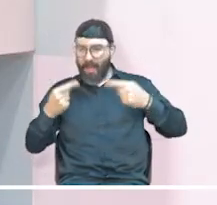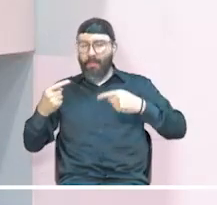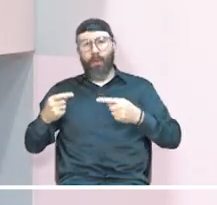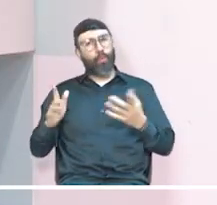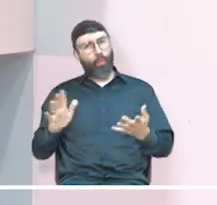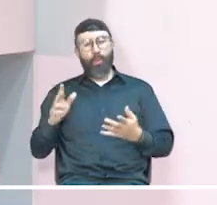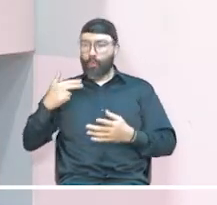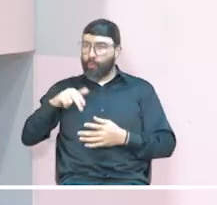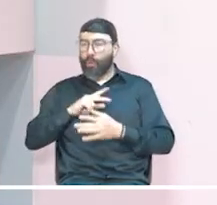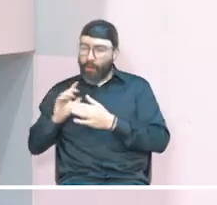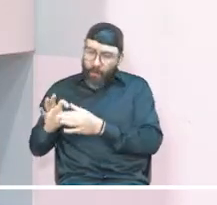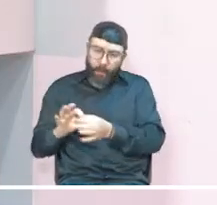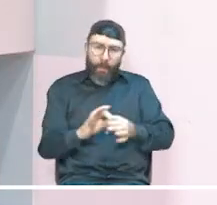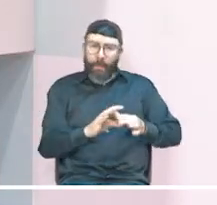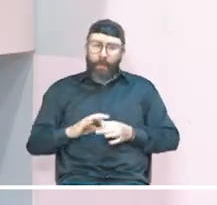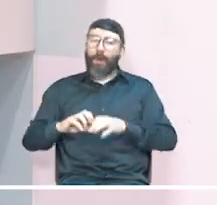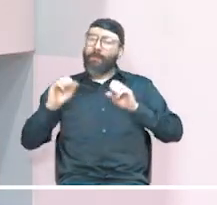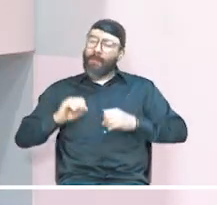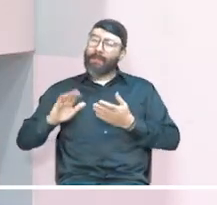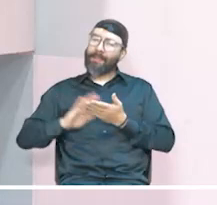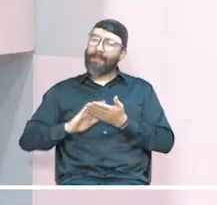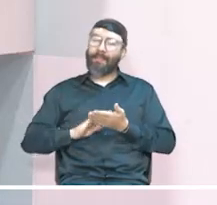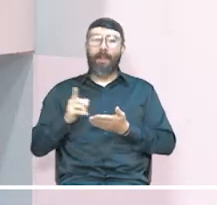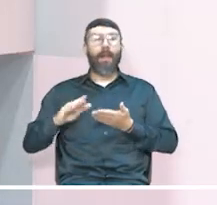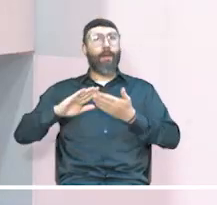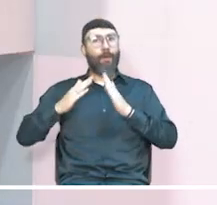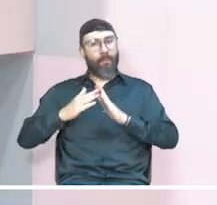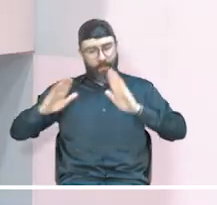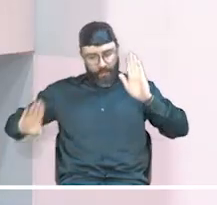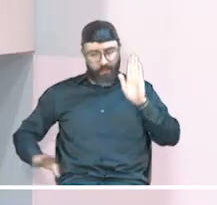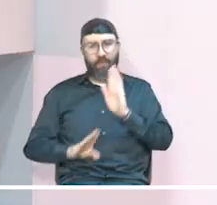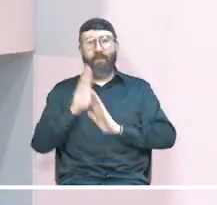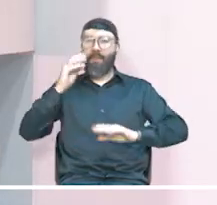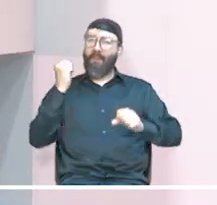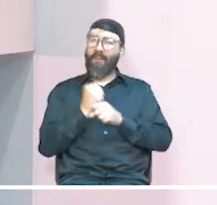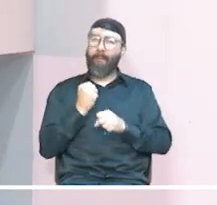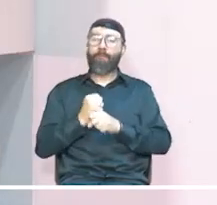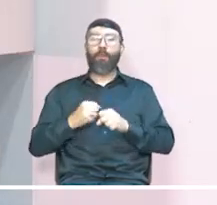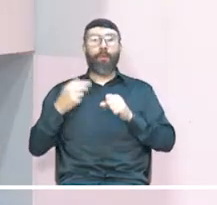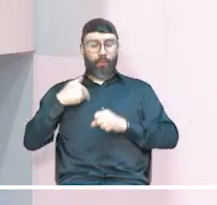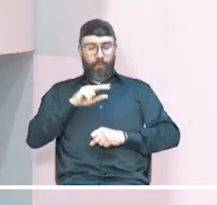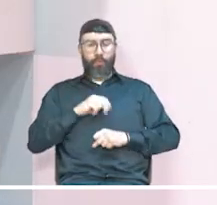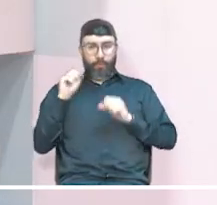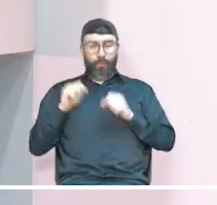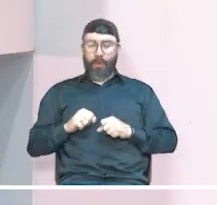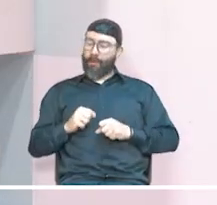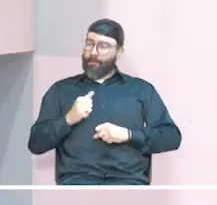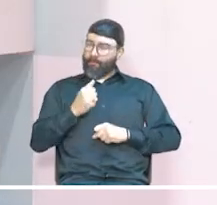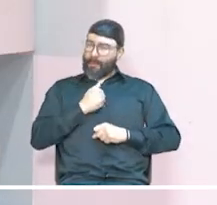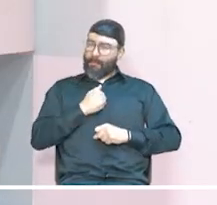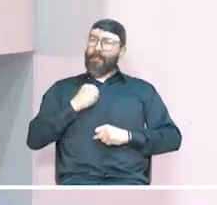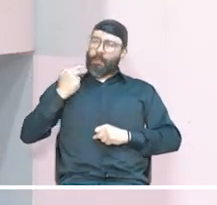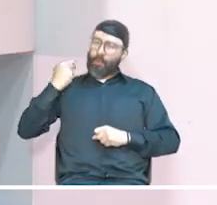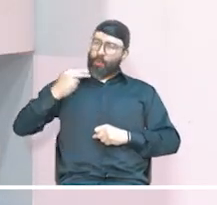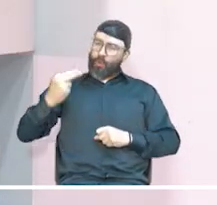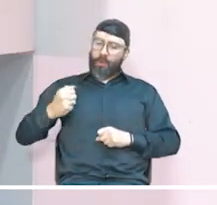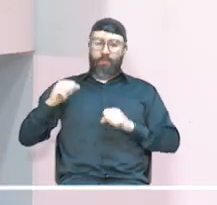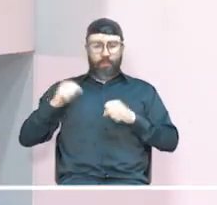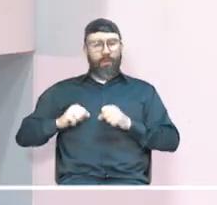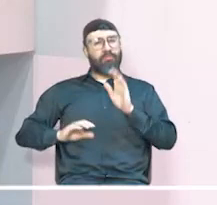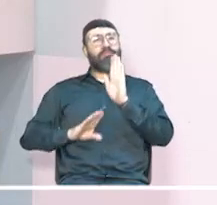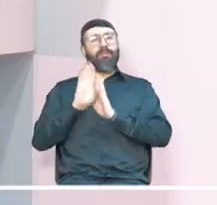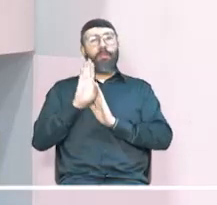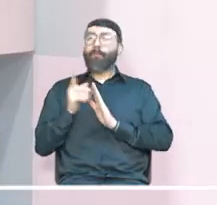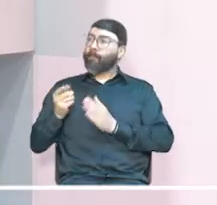generar enlaces sanadores, podemos generar comunidad emprendedora, podemos ser protagonistas de nuestra propia historia. Entonces lo que nos propone